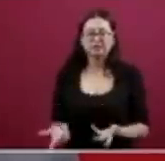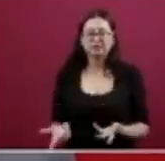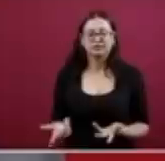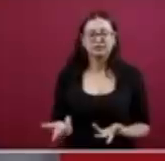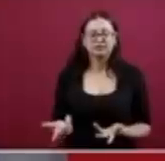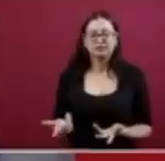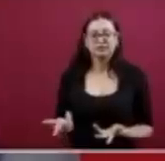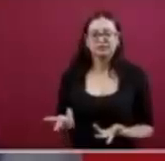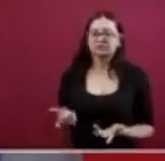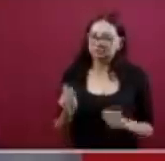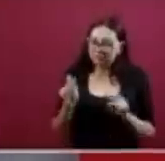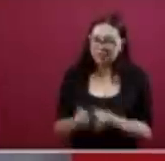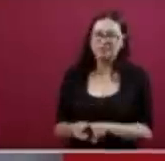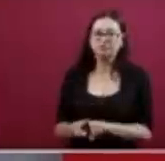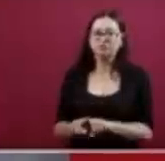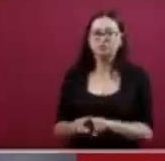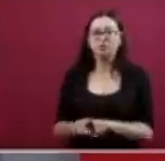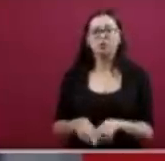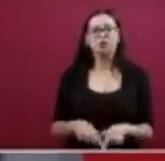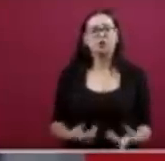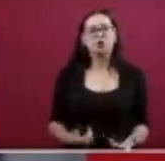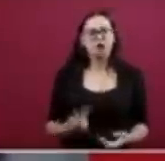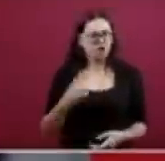que hagamos lo mismo, porque ellos no.